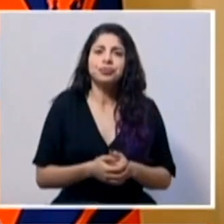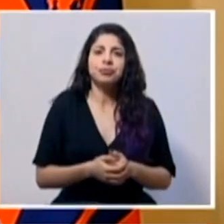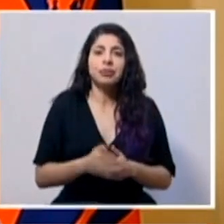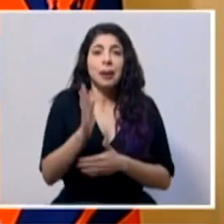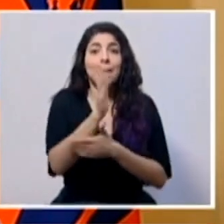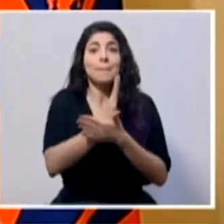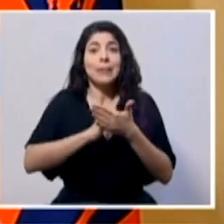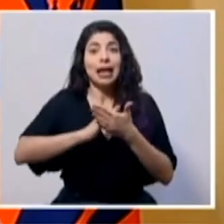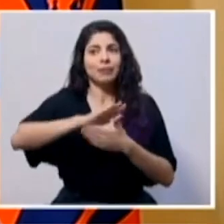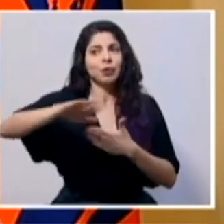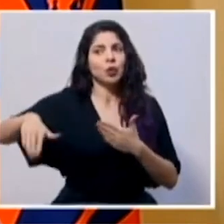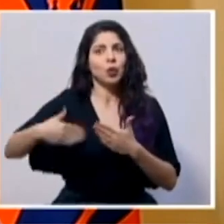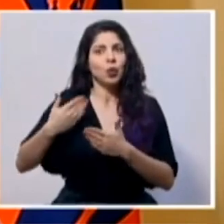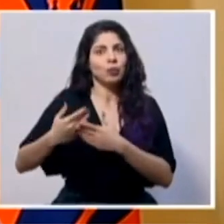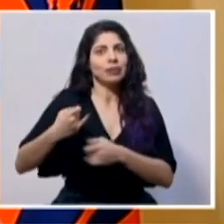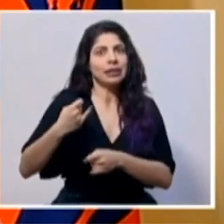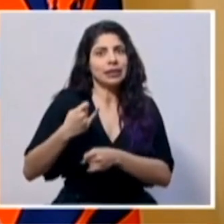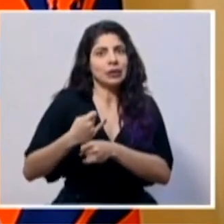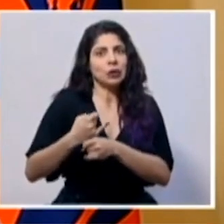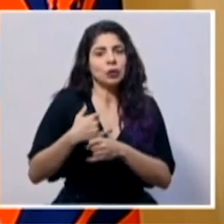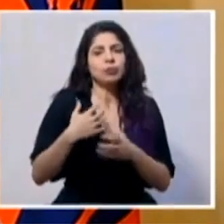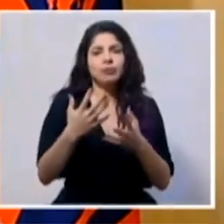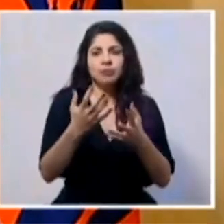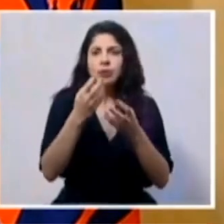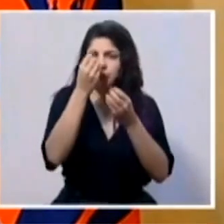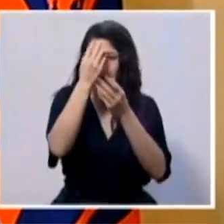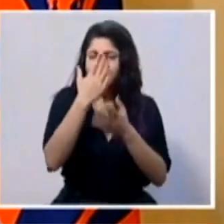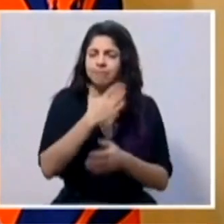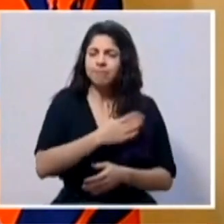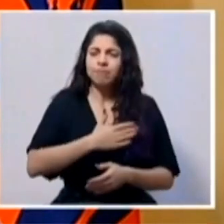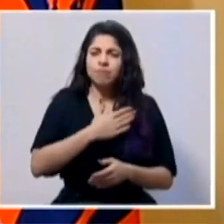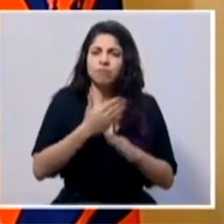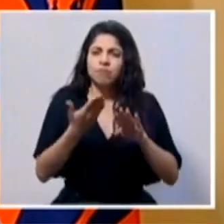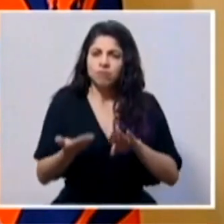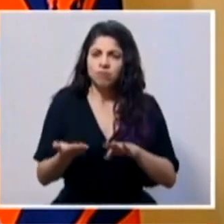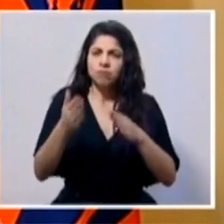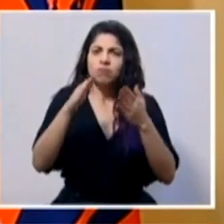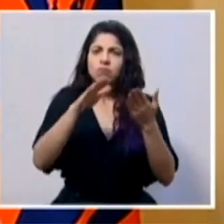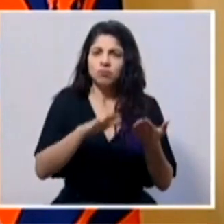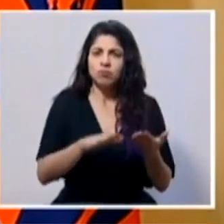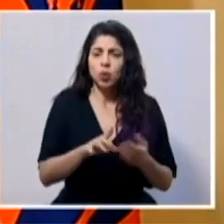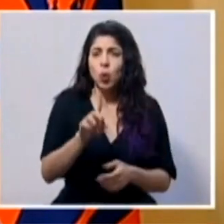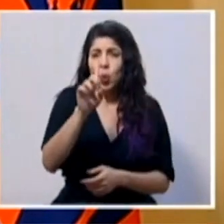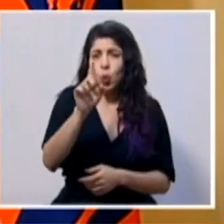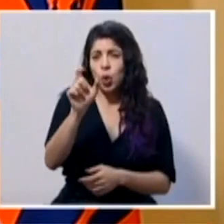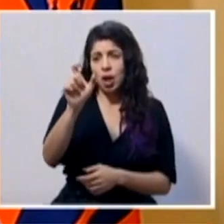en nombre de toda la institución, quiero comunicarles el lamentable fallecimiento